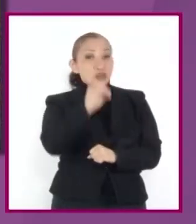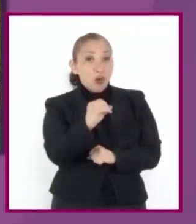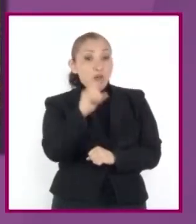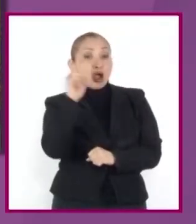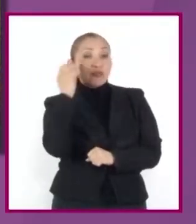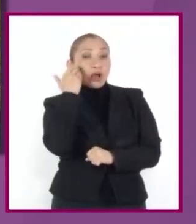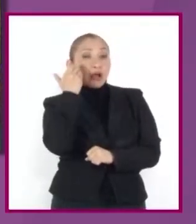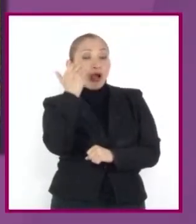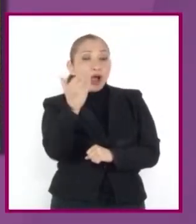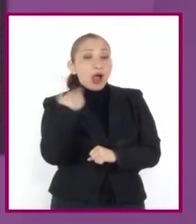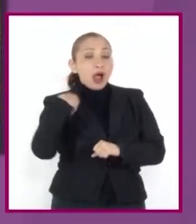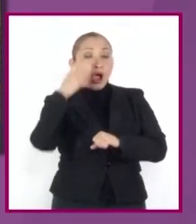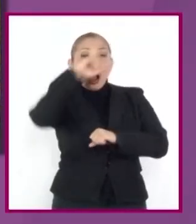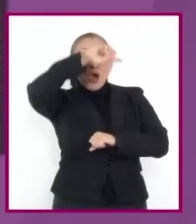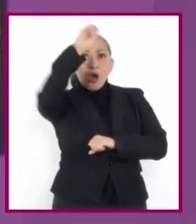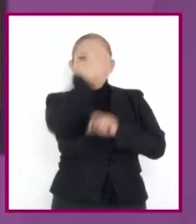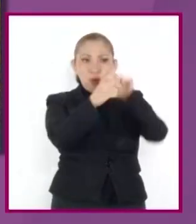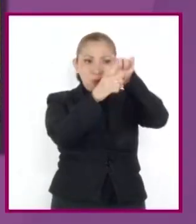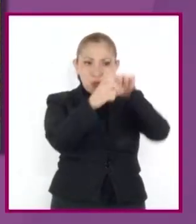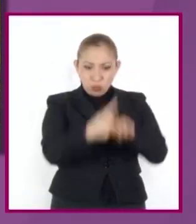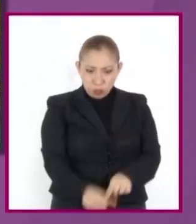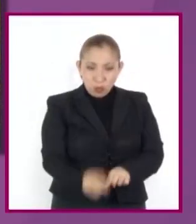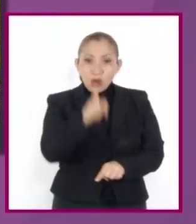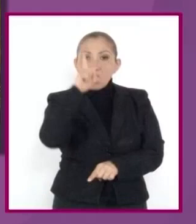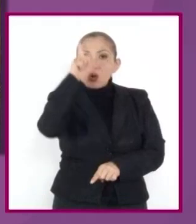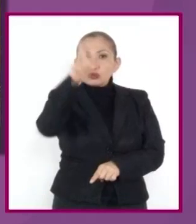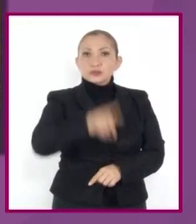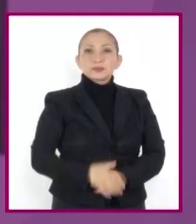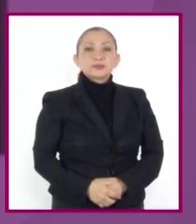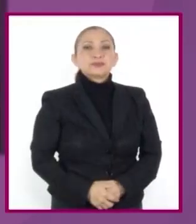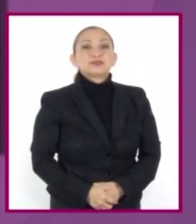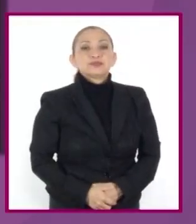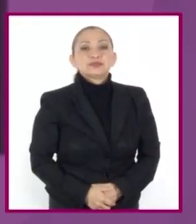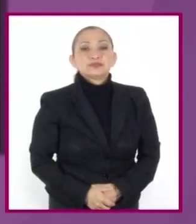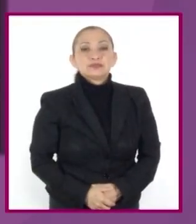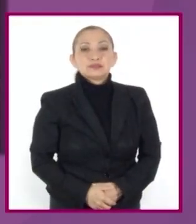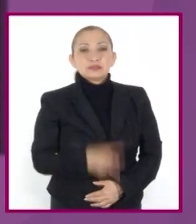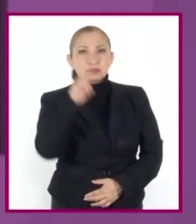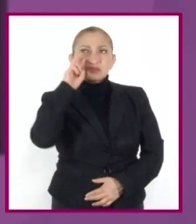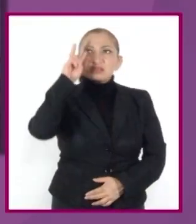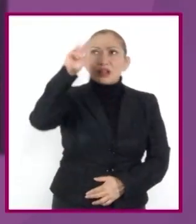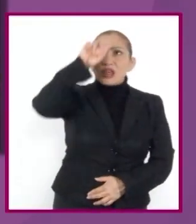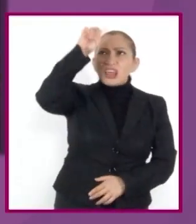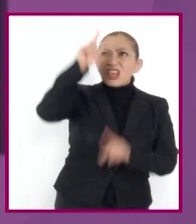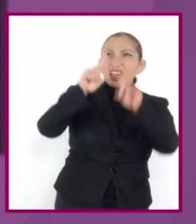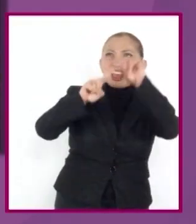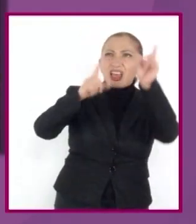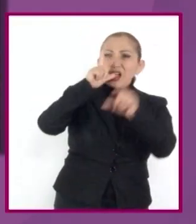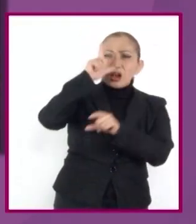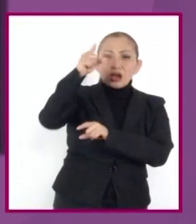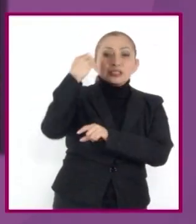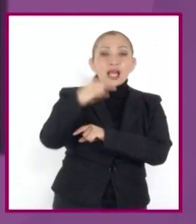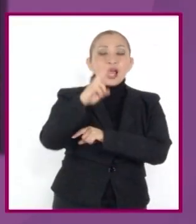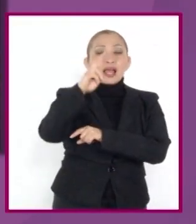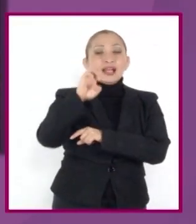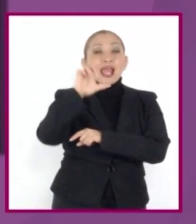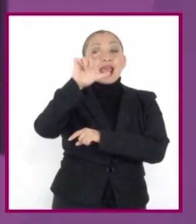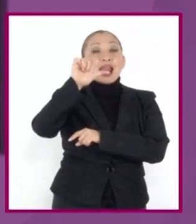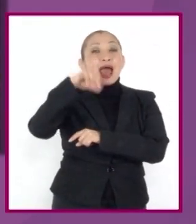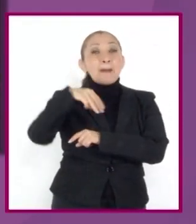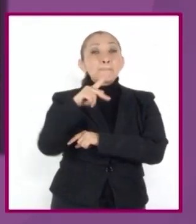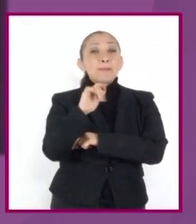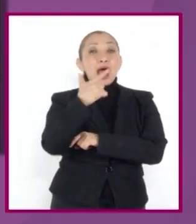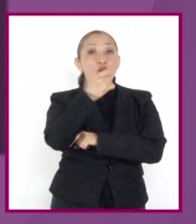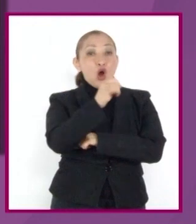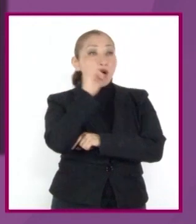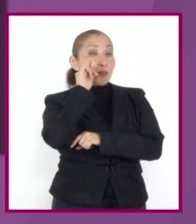al paso de la corriente eléctrica emite luz. La estela luminosa que vemos se denomina relámpago,